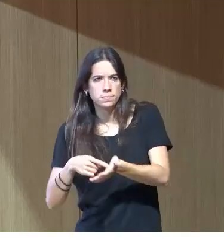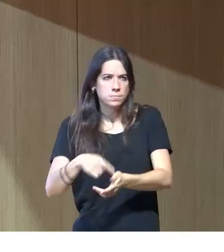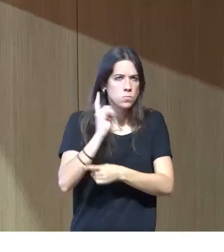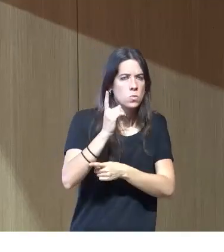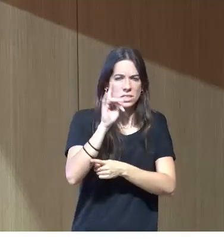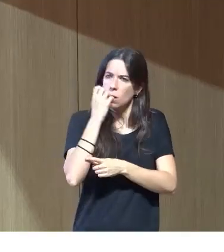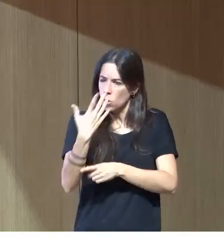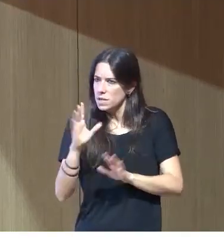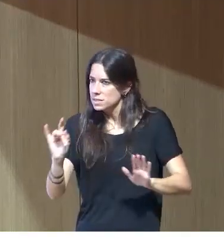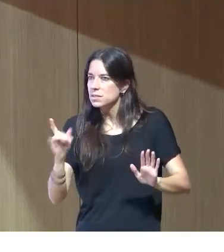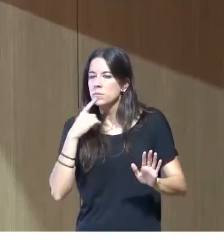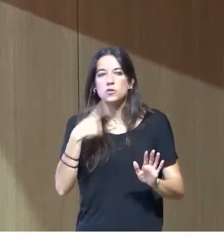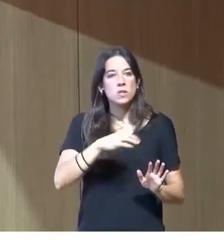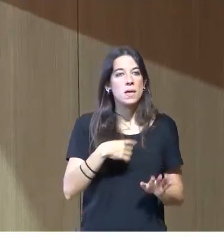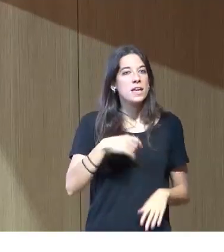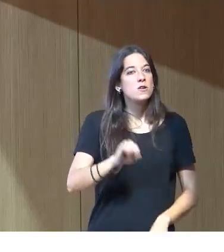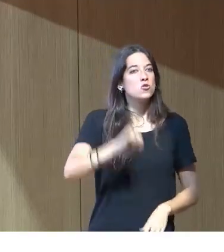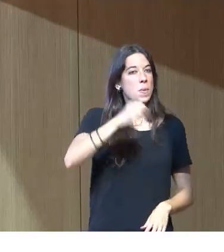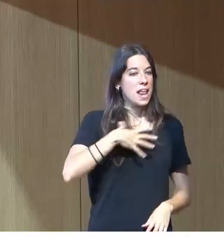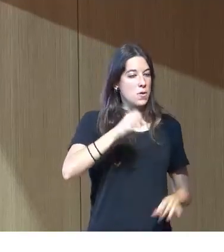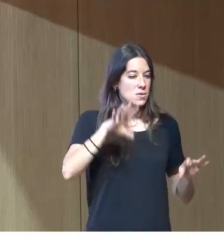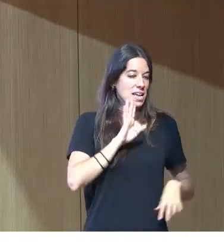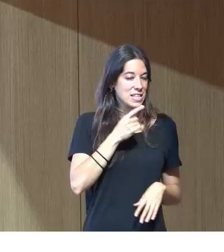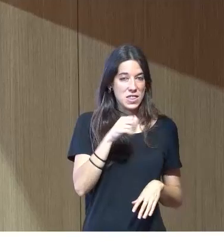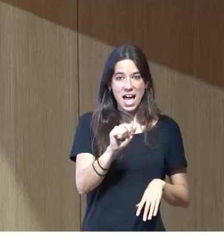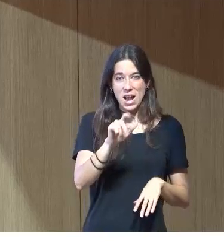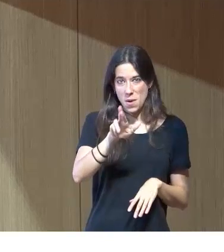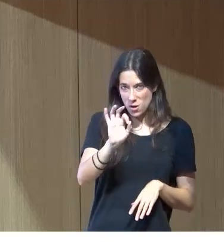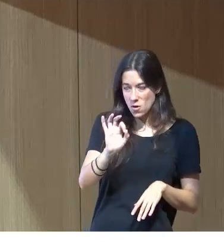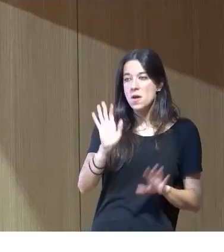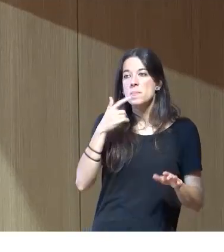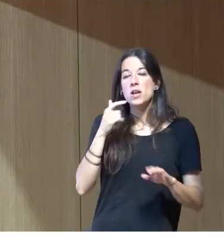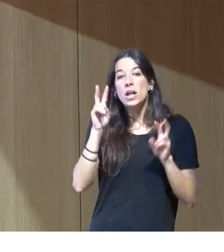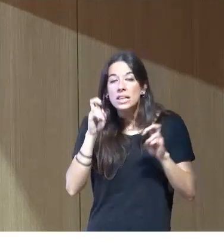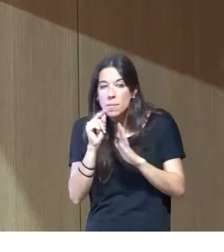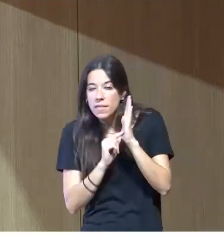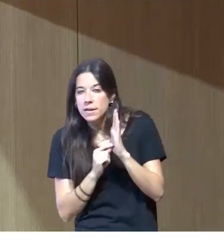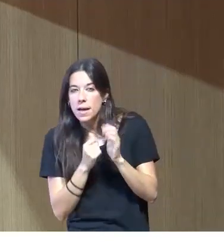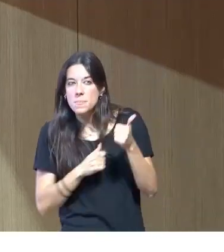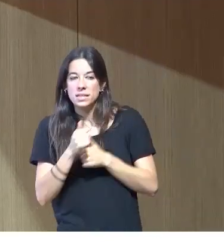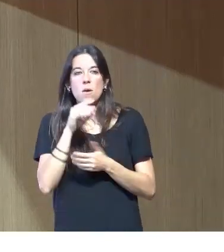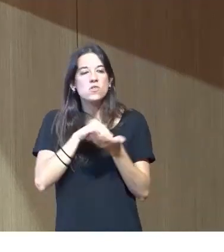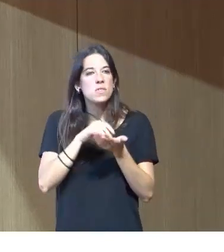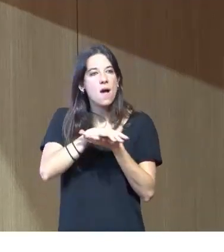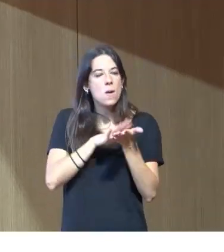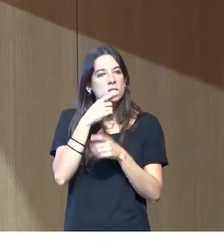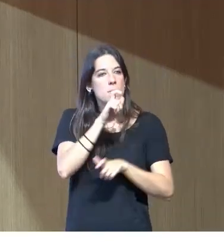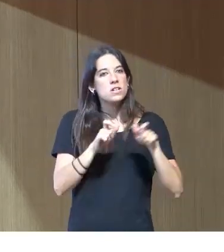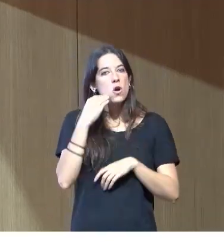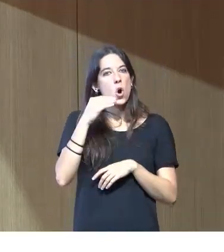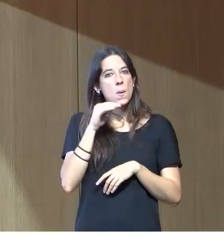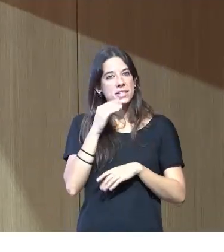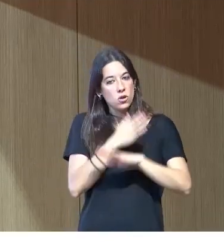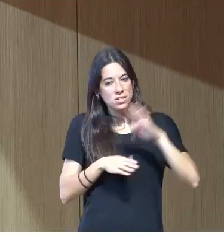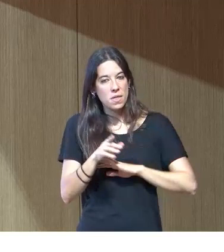que ser si los superhéroes que hablaba Álvaro pero en el mapa de empatía salen muchas veces que los jóvenes con privacidad